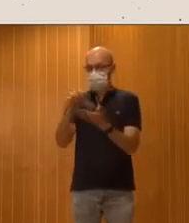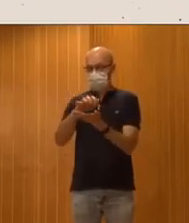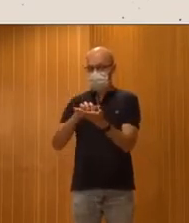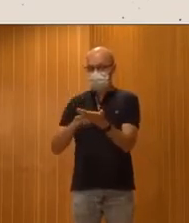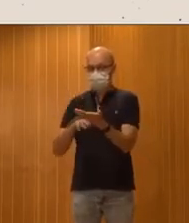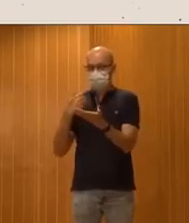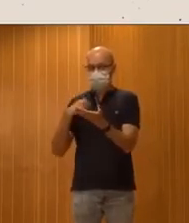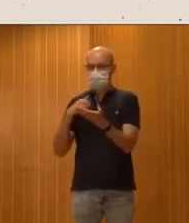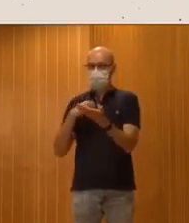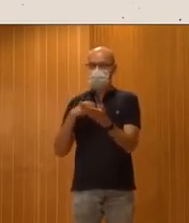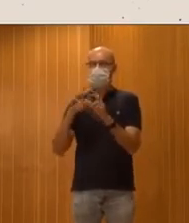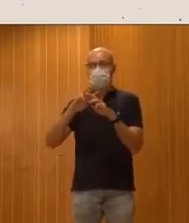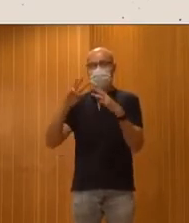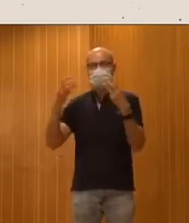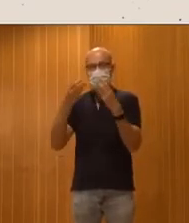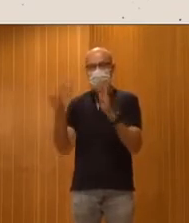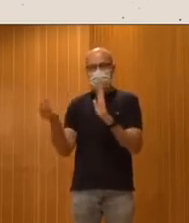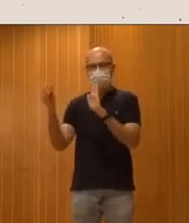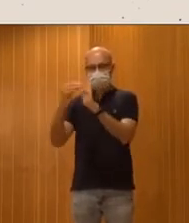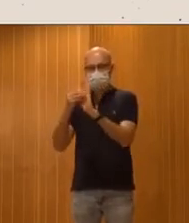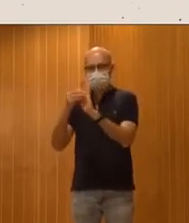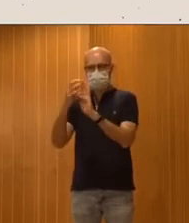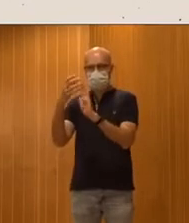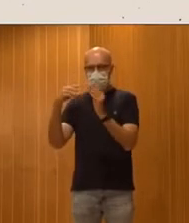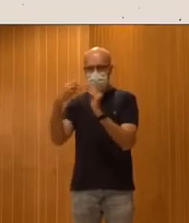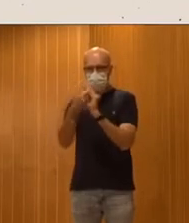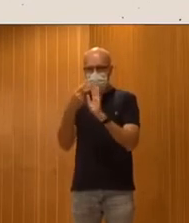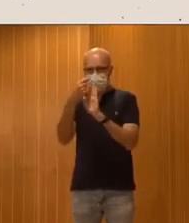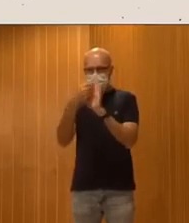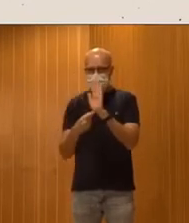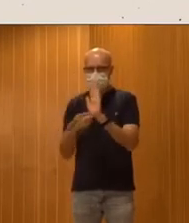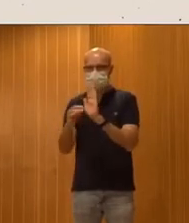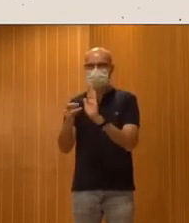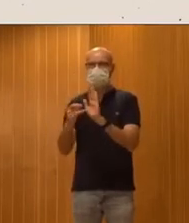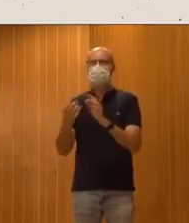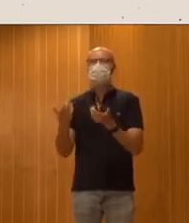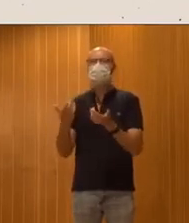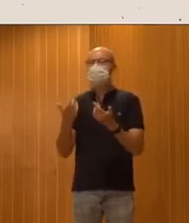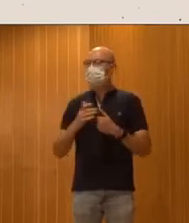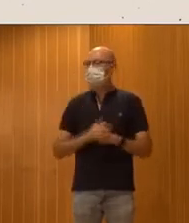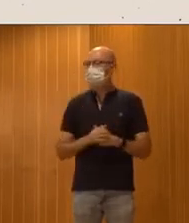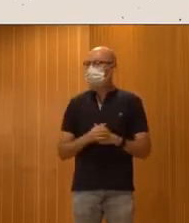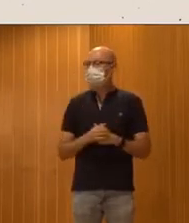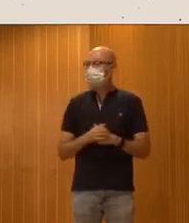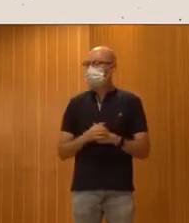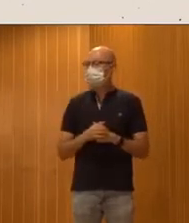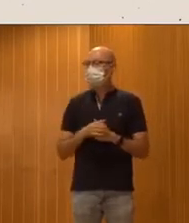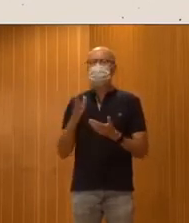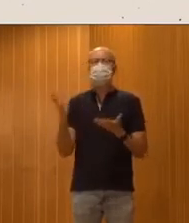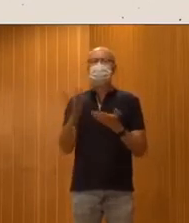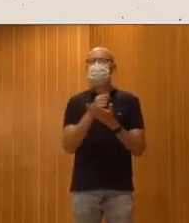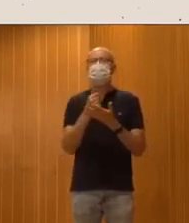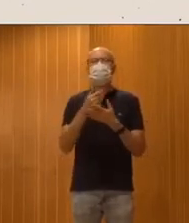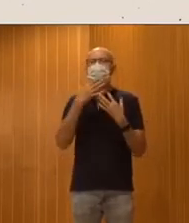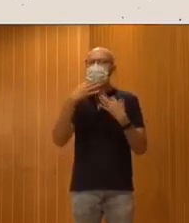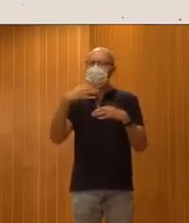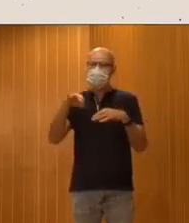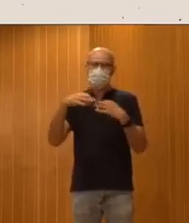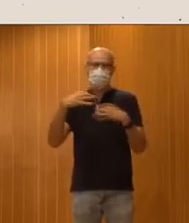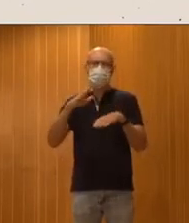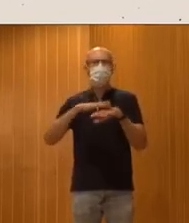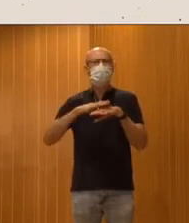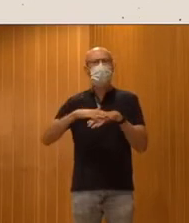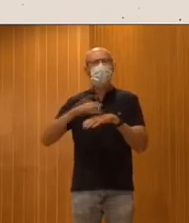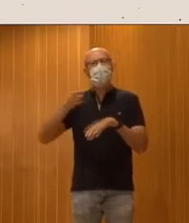leer gratuitamente en internet. Los criterios CROM están algoritmizados para simplificarlo para el médico, para que pueda tomar sus